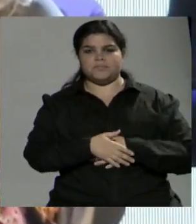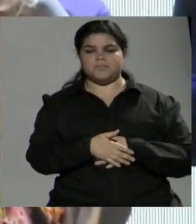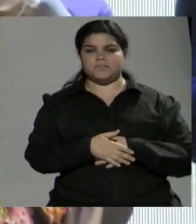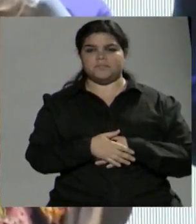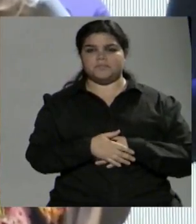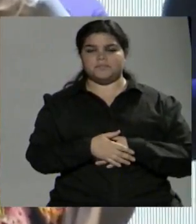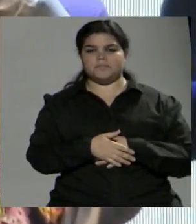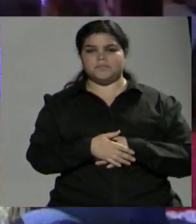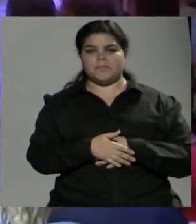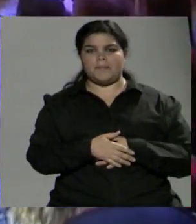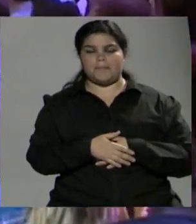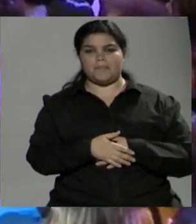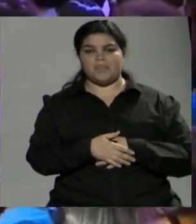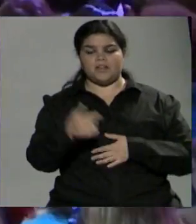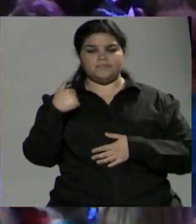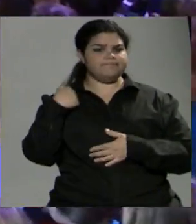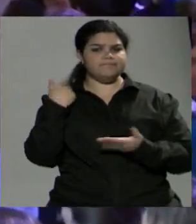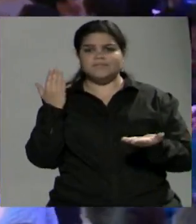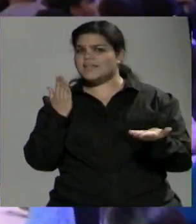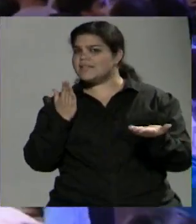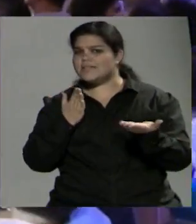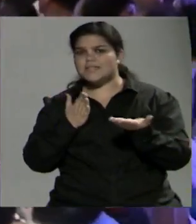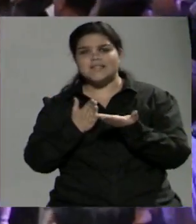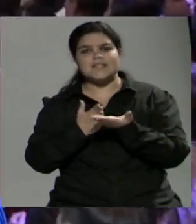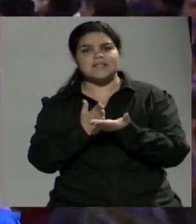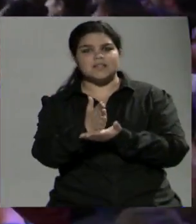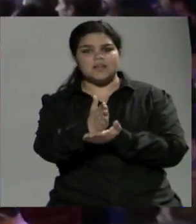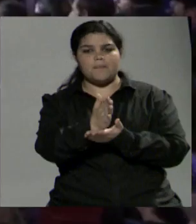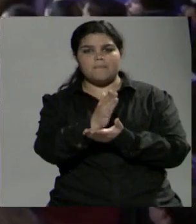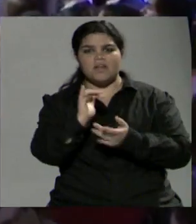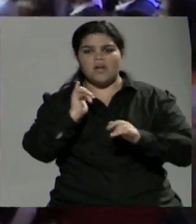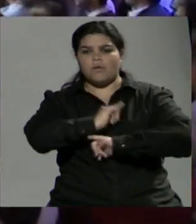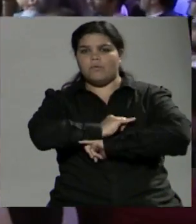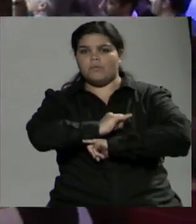Y yo siempre les he predicado a todos que